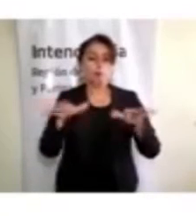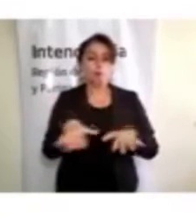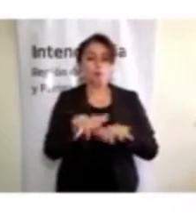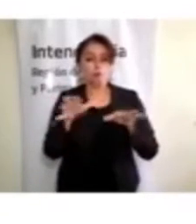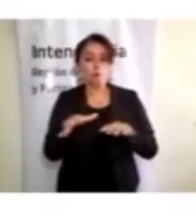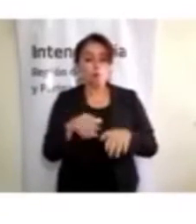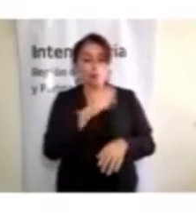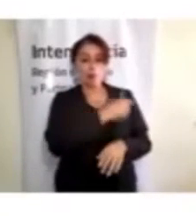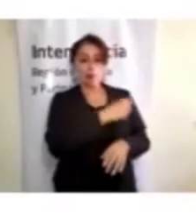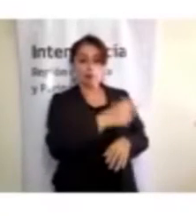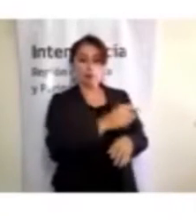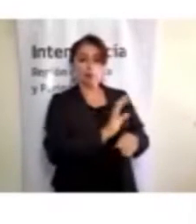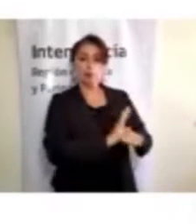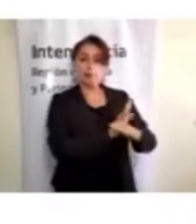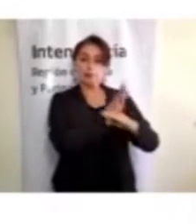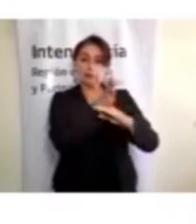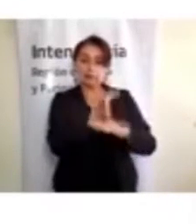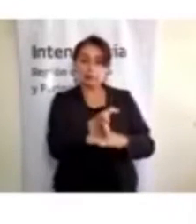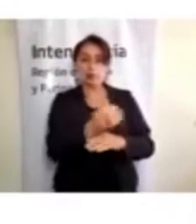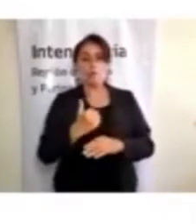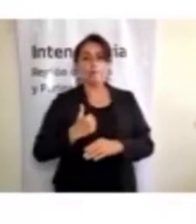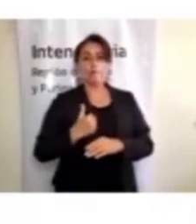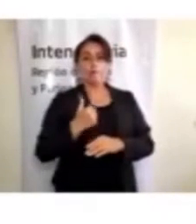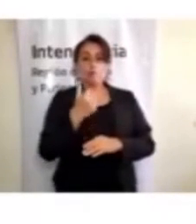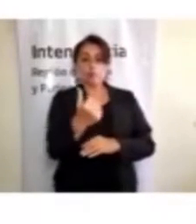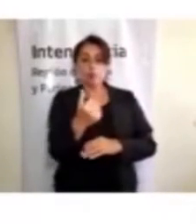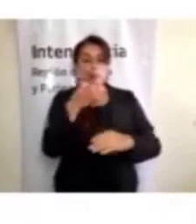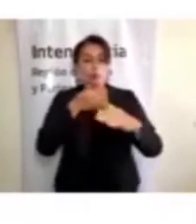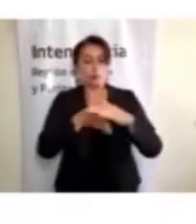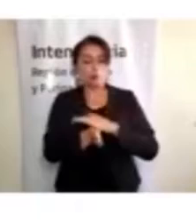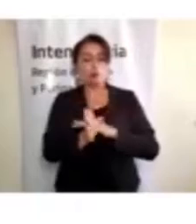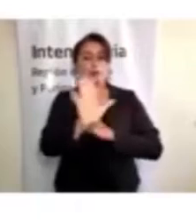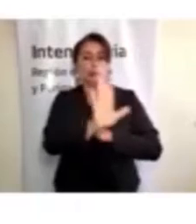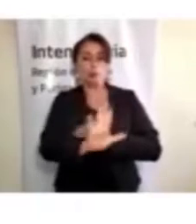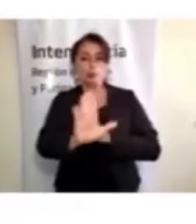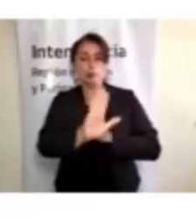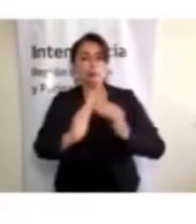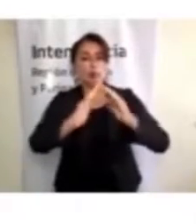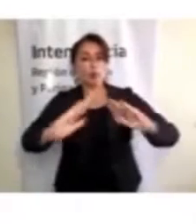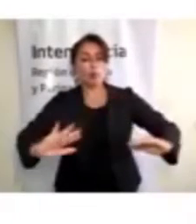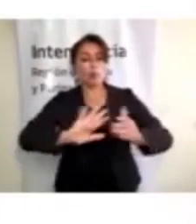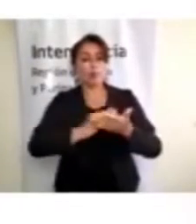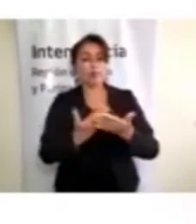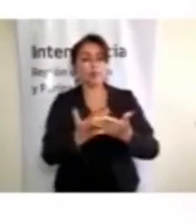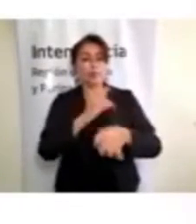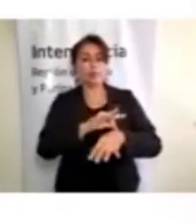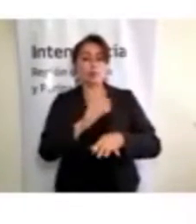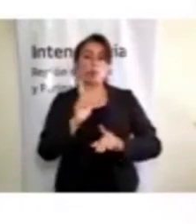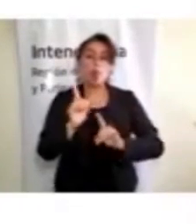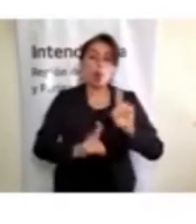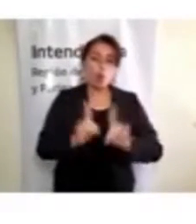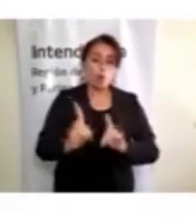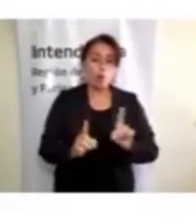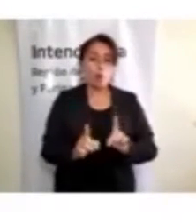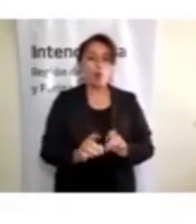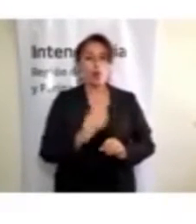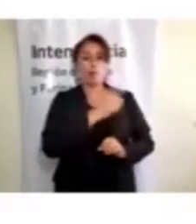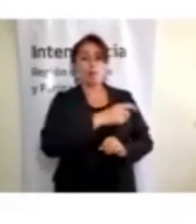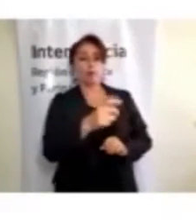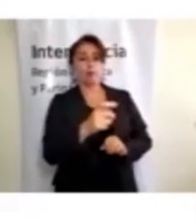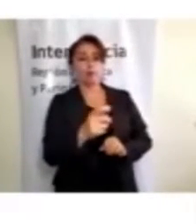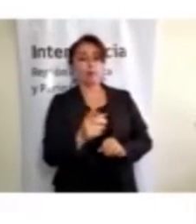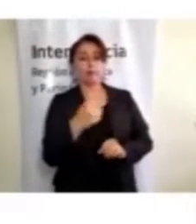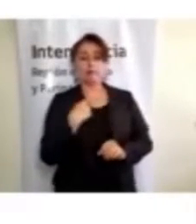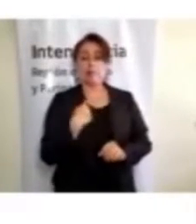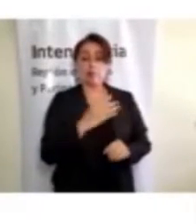las personas vayan de manera voluntaria a las residencias sanitarias, ya que también hemos detectado que muchos casos que no aceptan